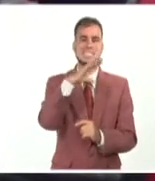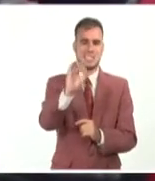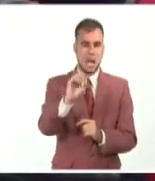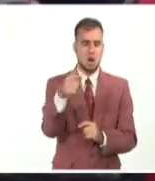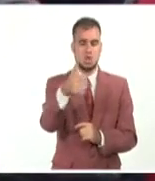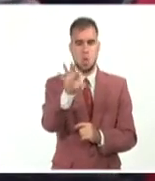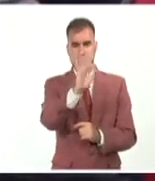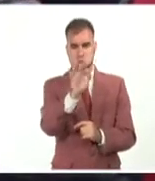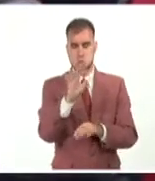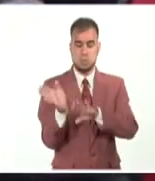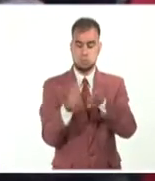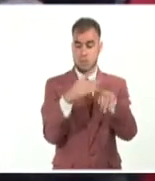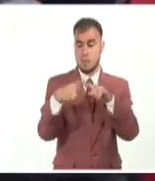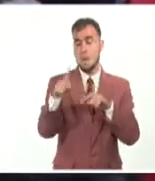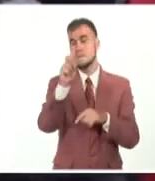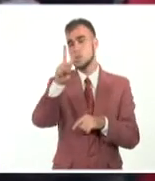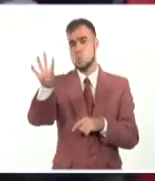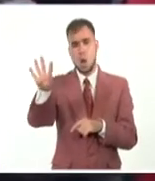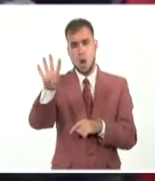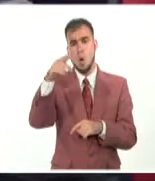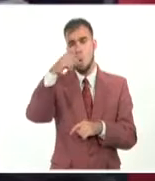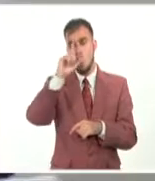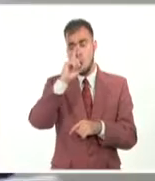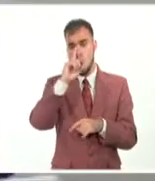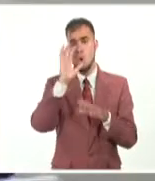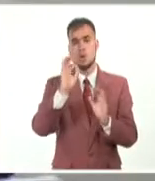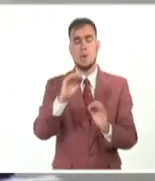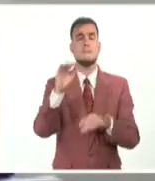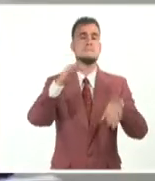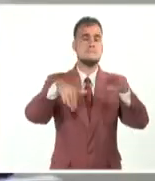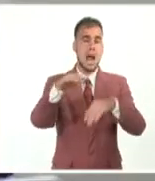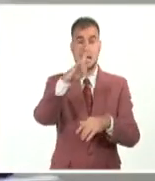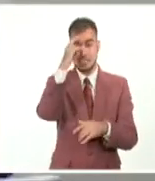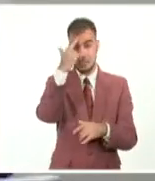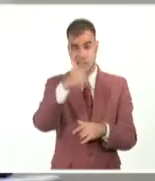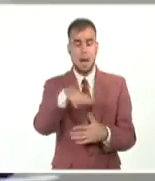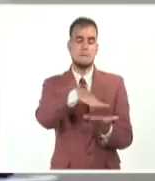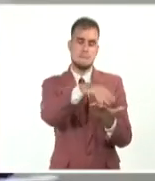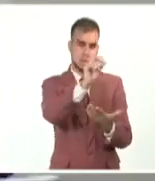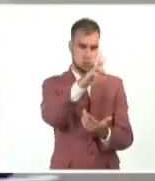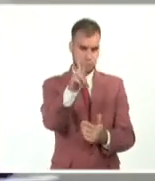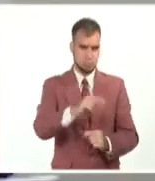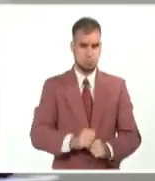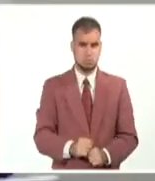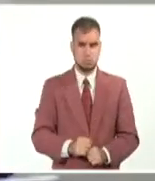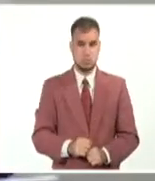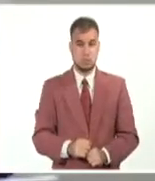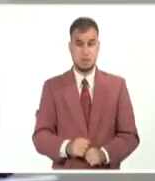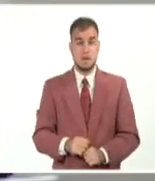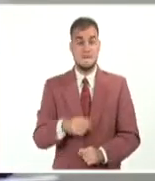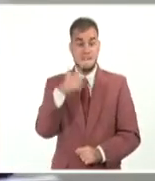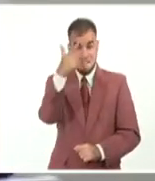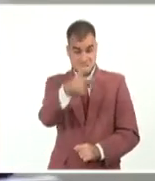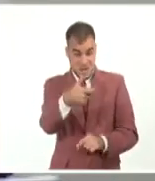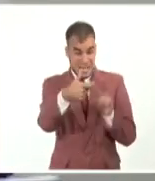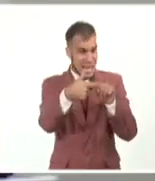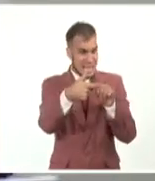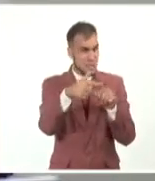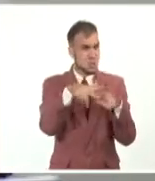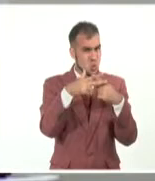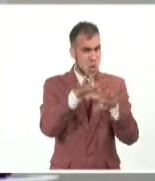Playa La Lisa y Plaza de la Revolución. Las vacunas por sí solas no nos van a resolver el problema.